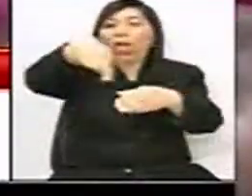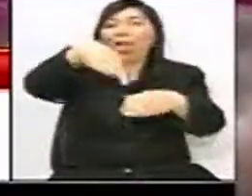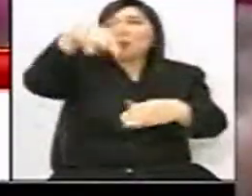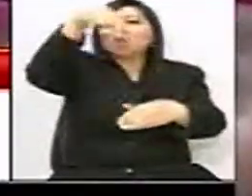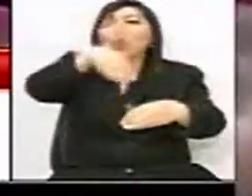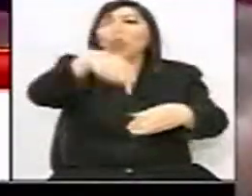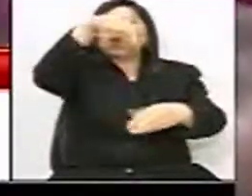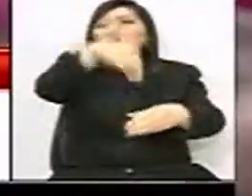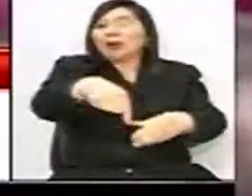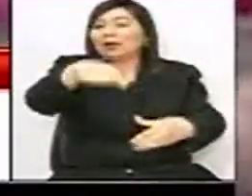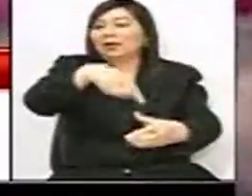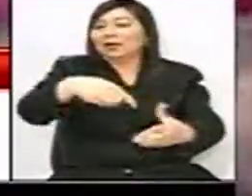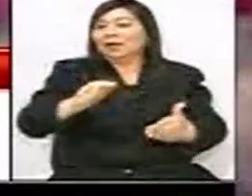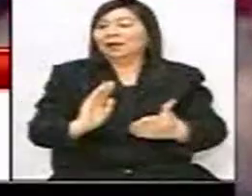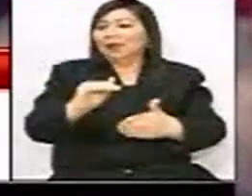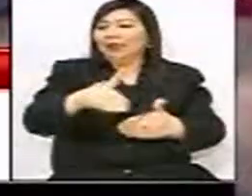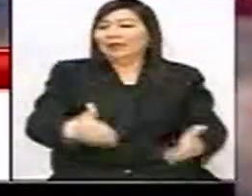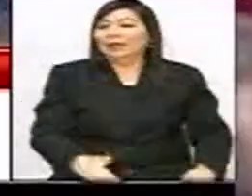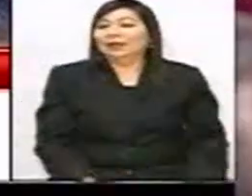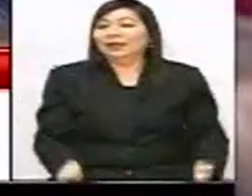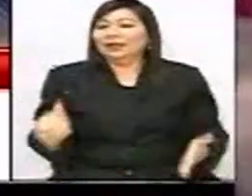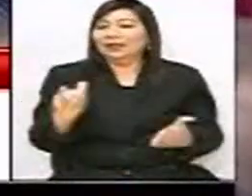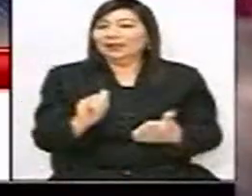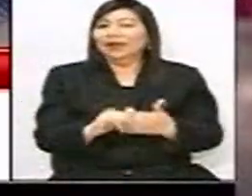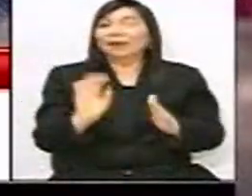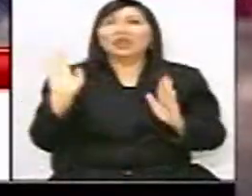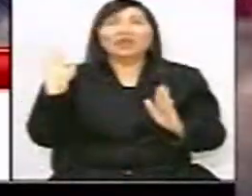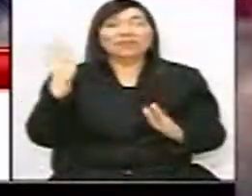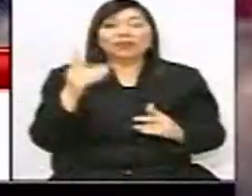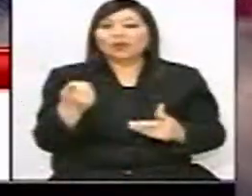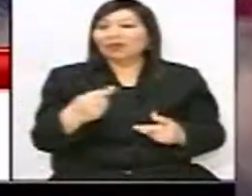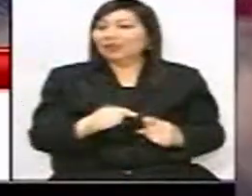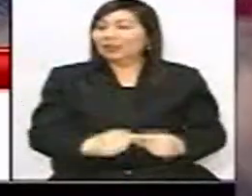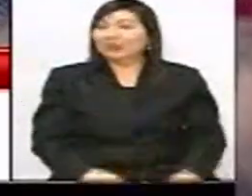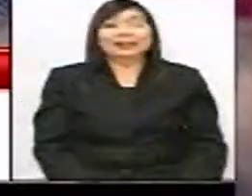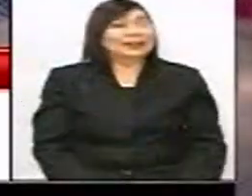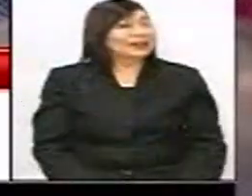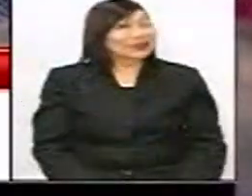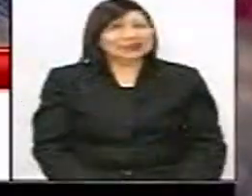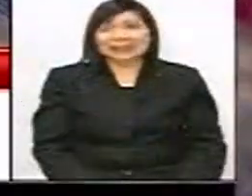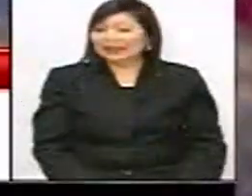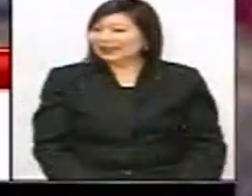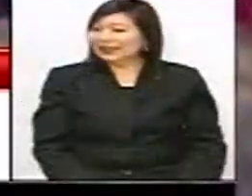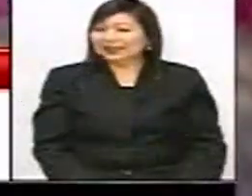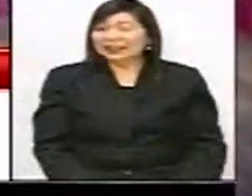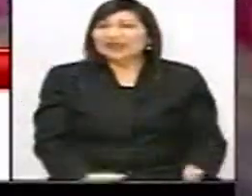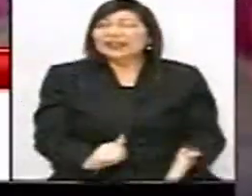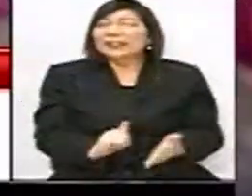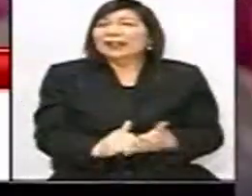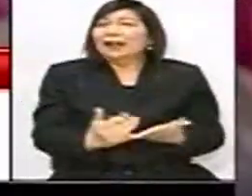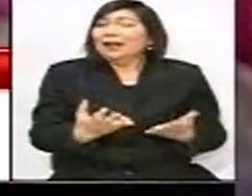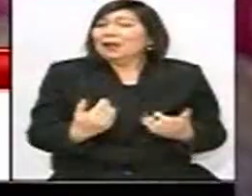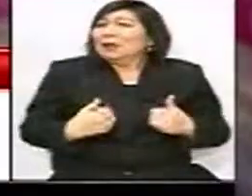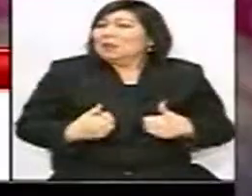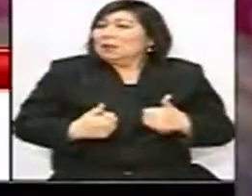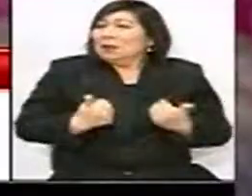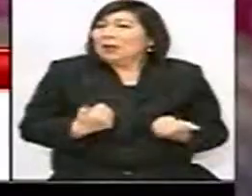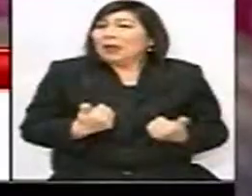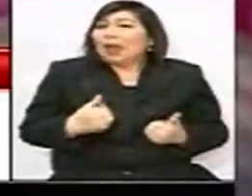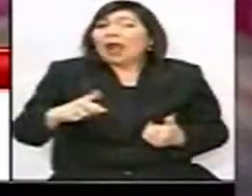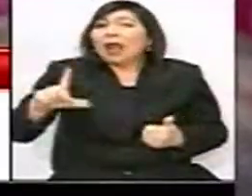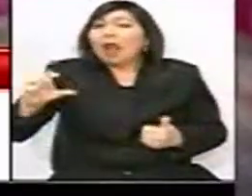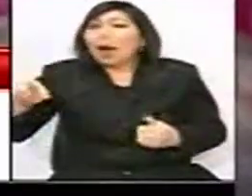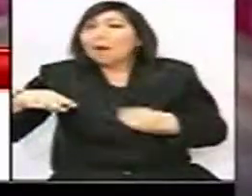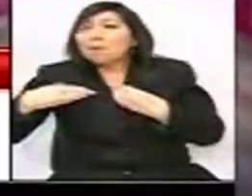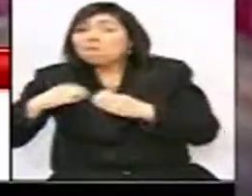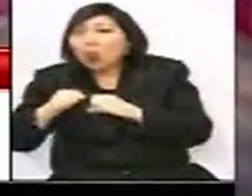qué cosa hay, huecos o rompemuelles, hasta llegar a la Fawcett. No llegas a la Fawcett. Y entonces uno que viene de La Molina,